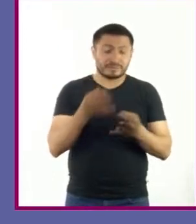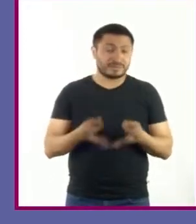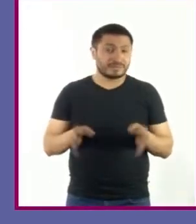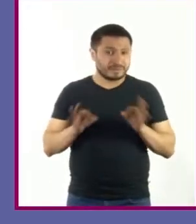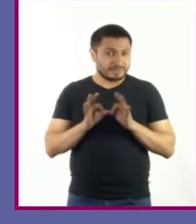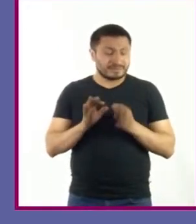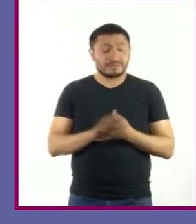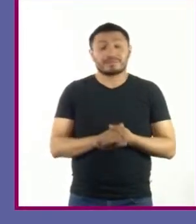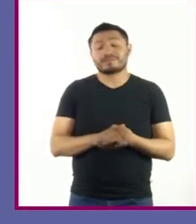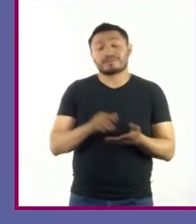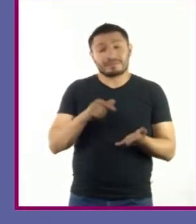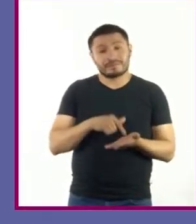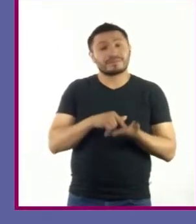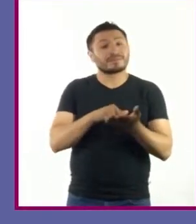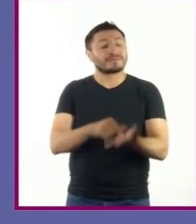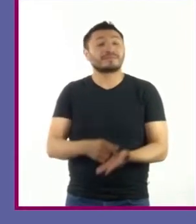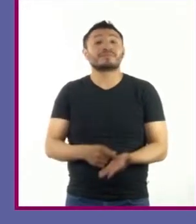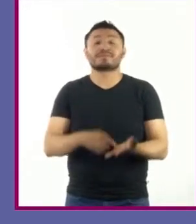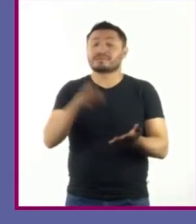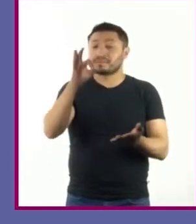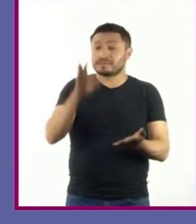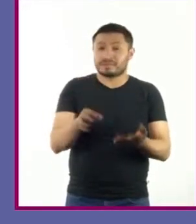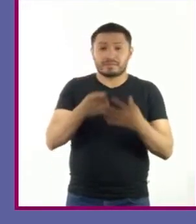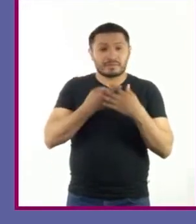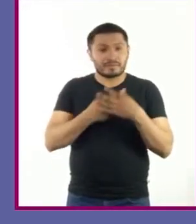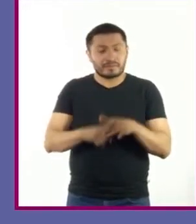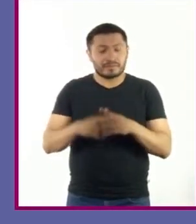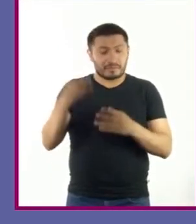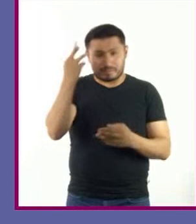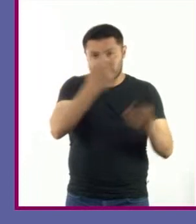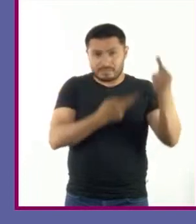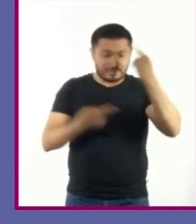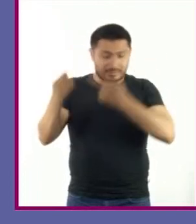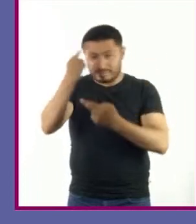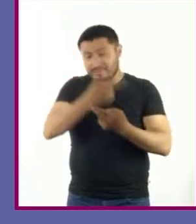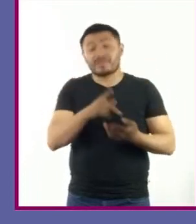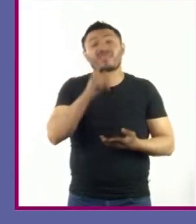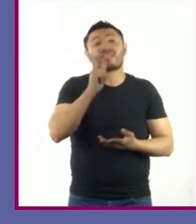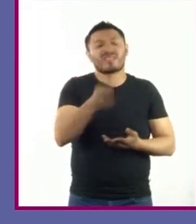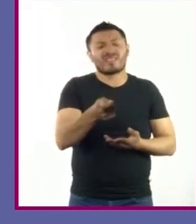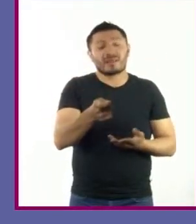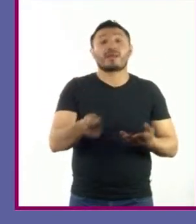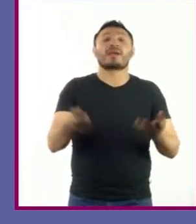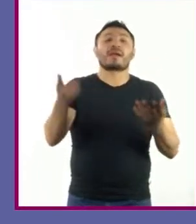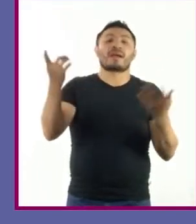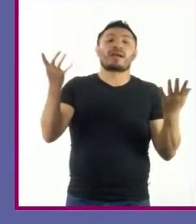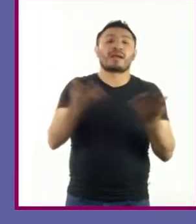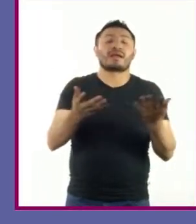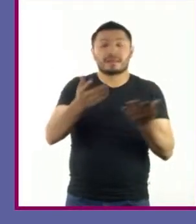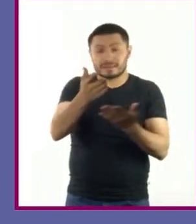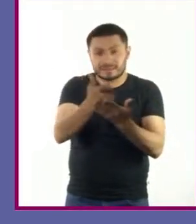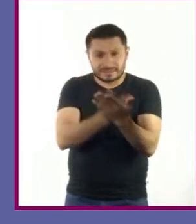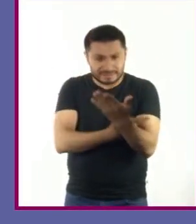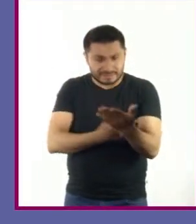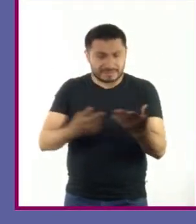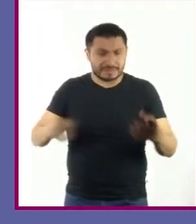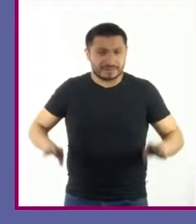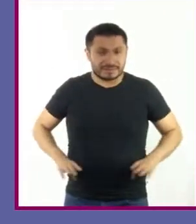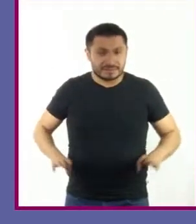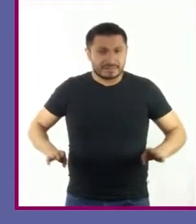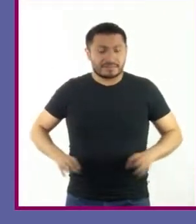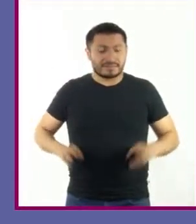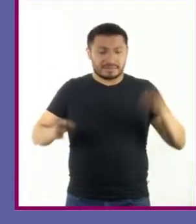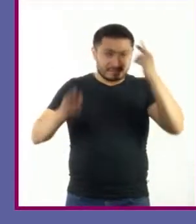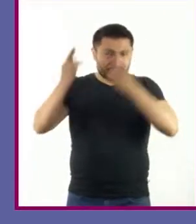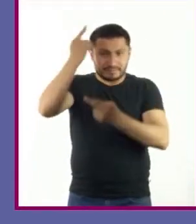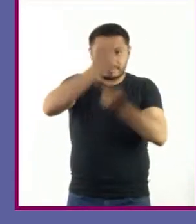Aquí dice que una buena forma de empezar la revisión colaborativa de un texto es hacer una lista de los aspectos que vamos a revisar,